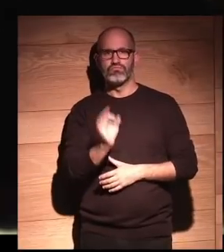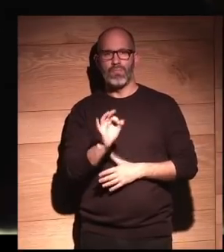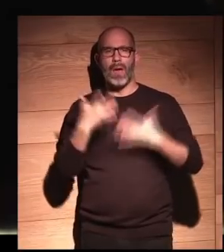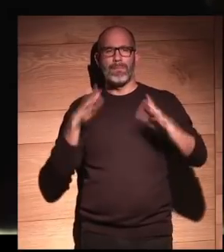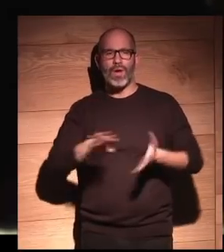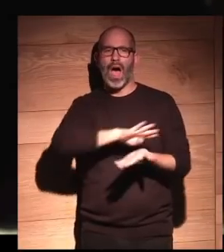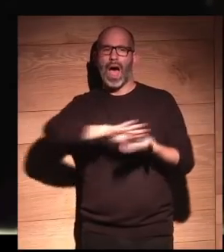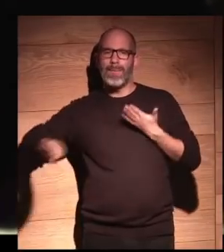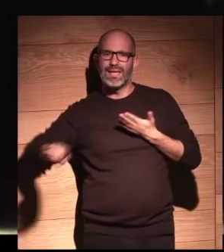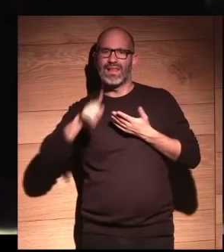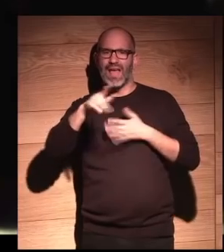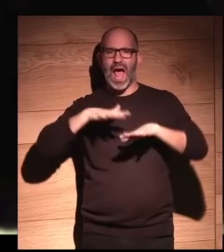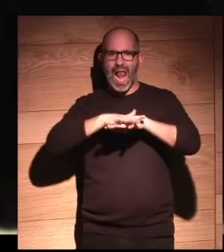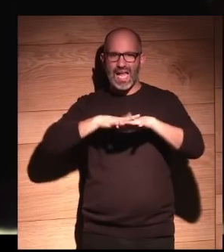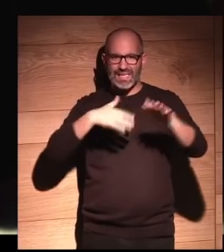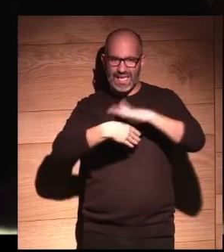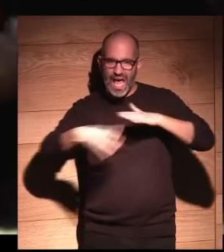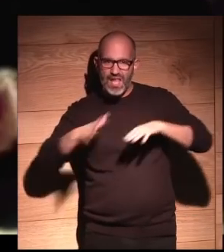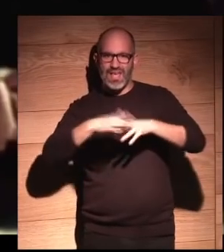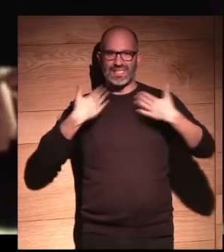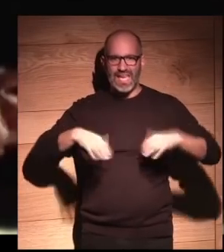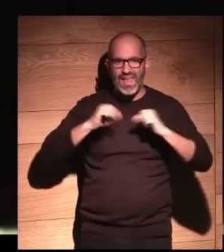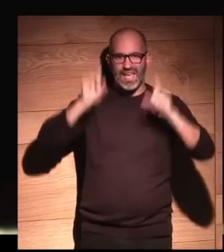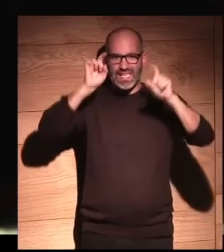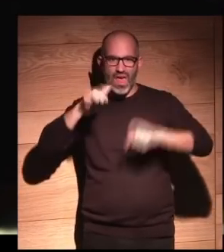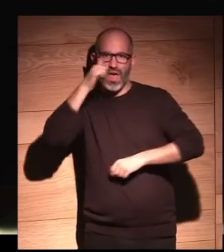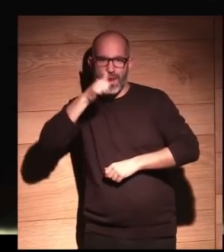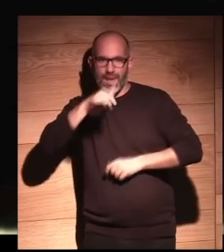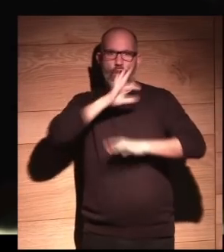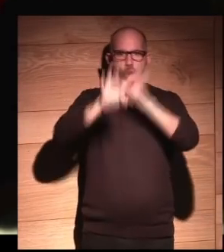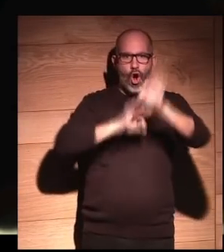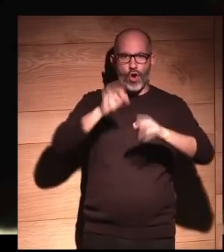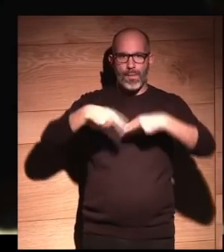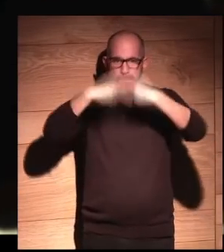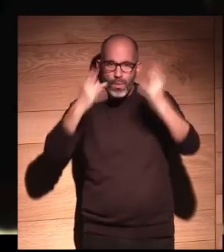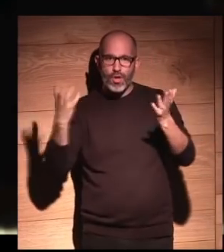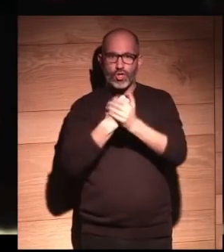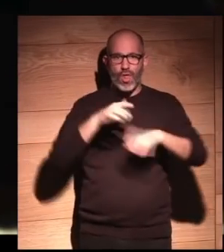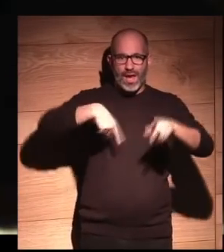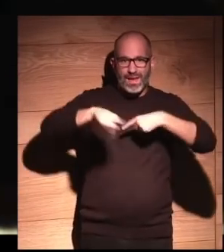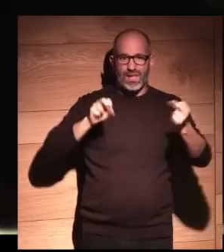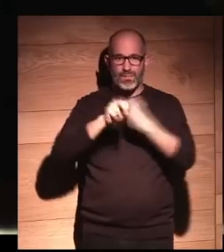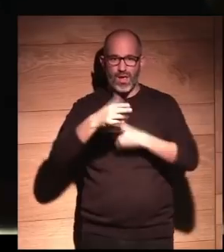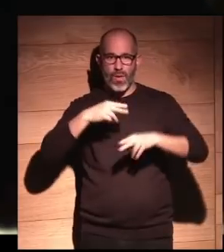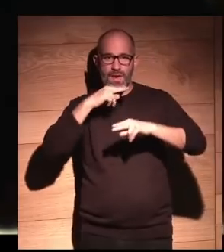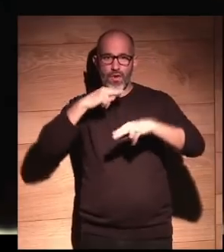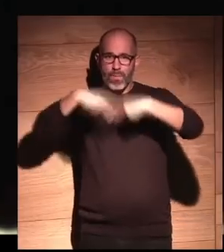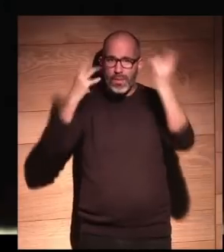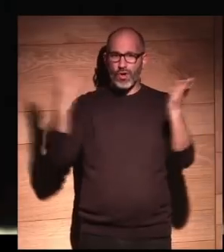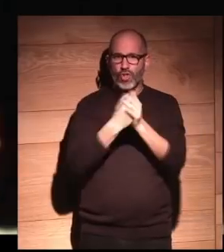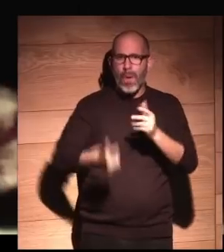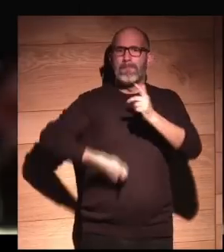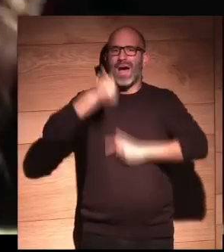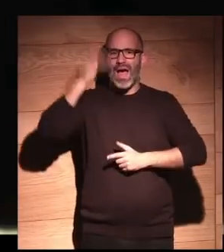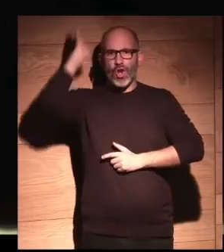Bueno, pero aparte del alcantarillado, la sanidad, la enseñanza, el vino, el orden público, la irrigación, las carreteras y los baños públicos, ¿qué